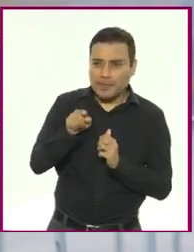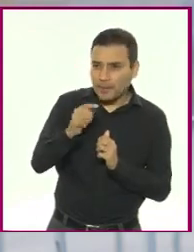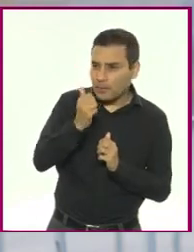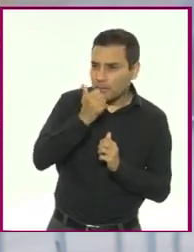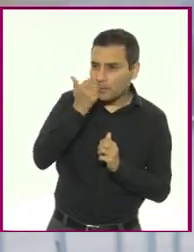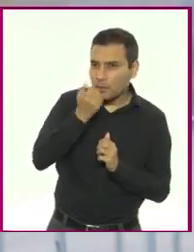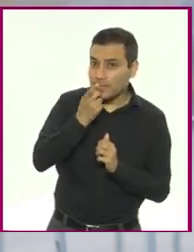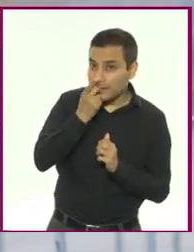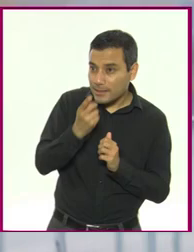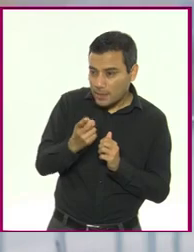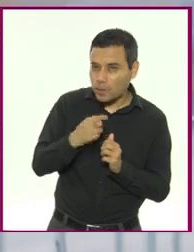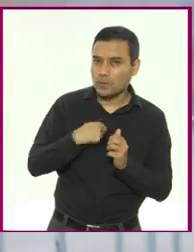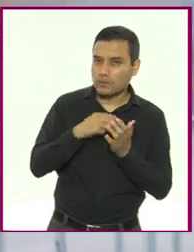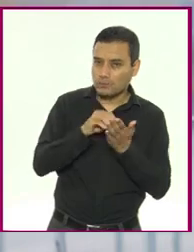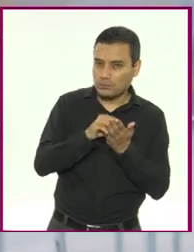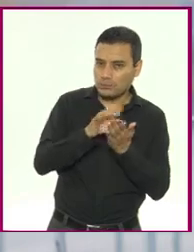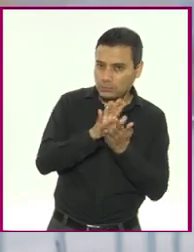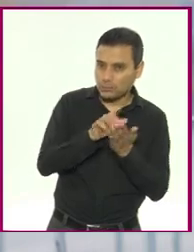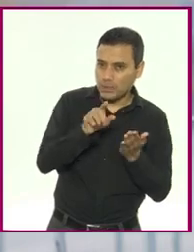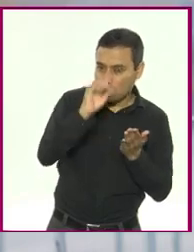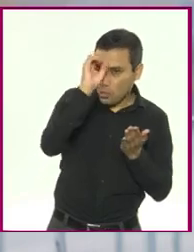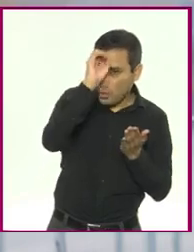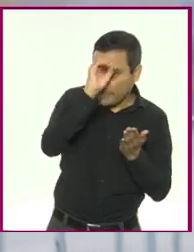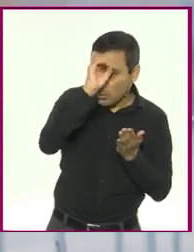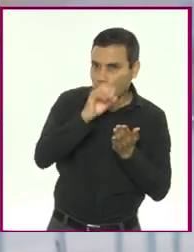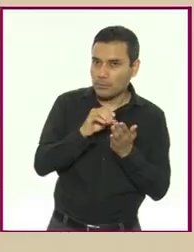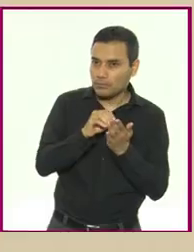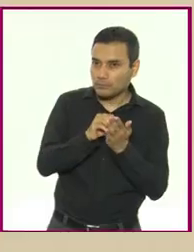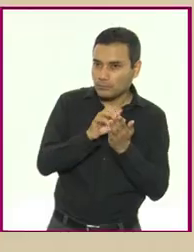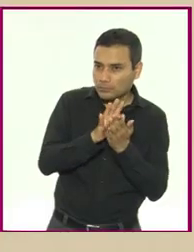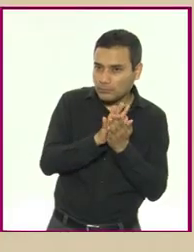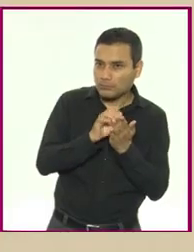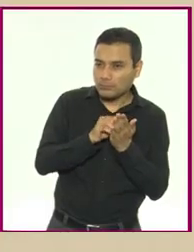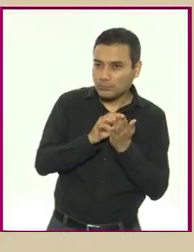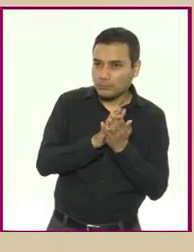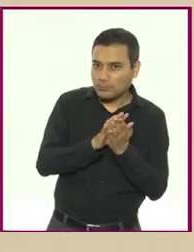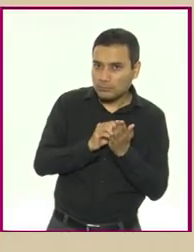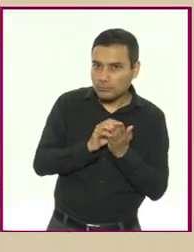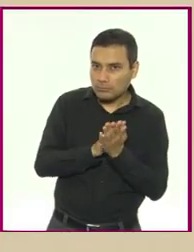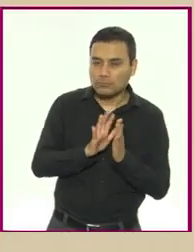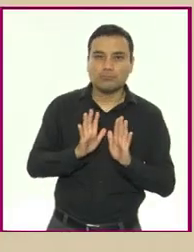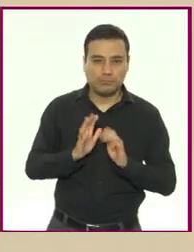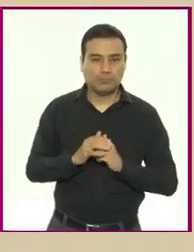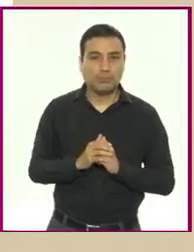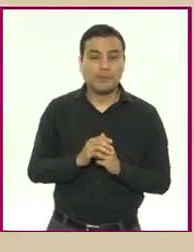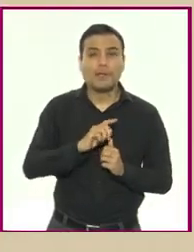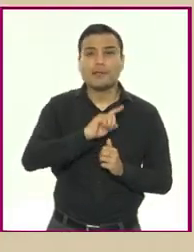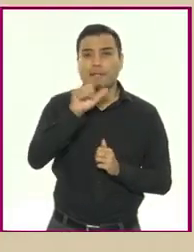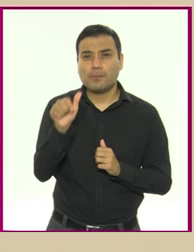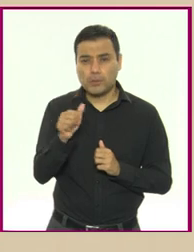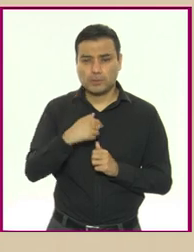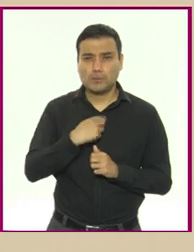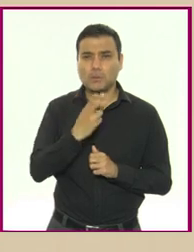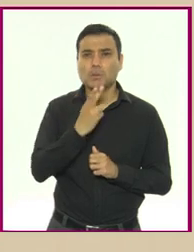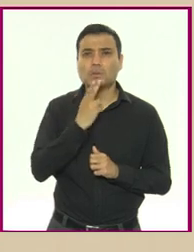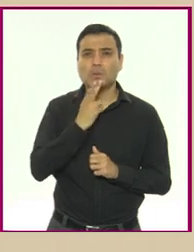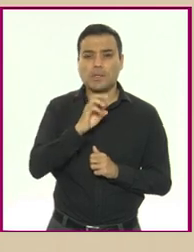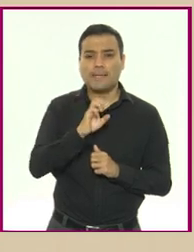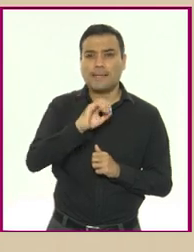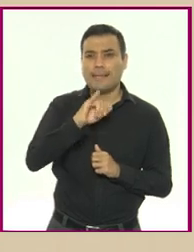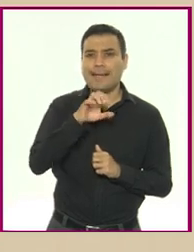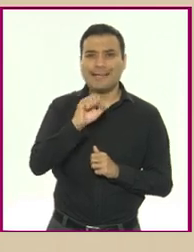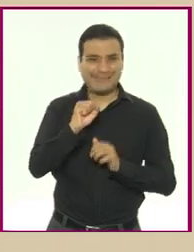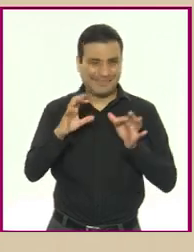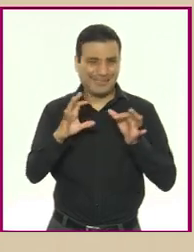cosa esta fue su opinión respecto a la actividad pues posteriormente incluyo los ejes articuladores